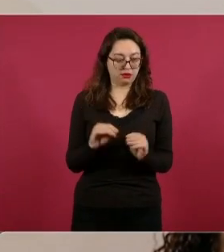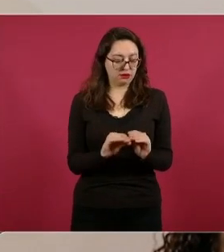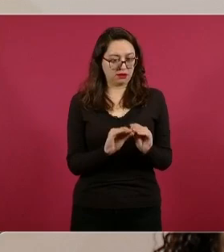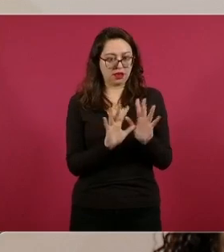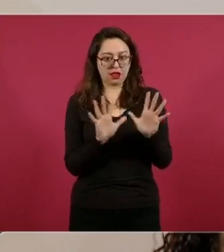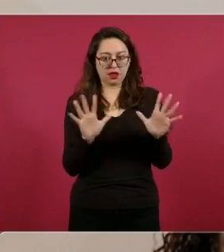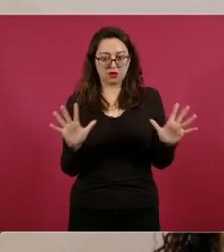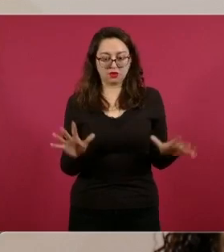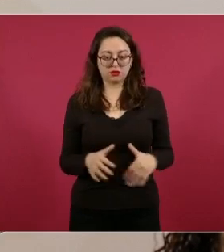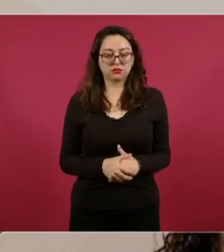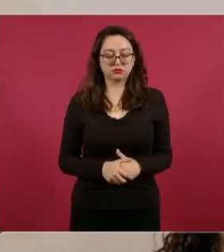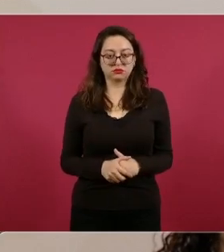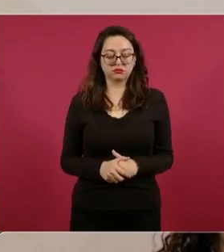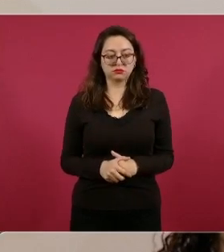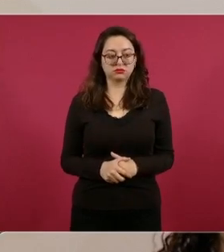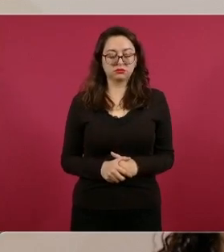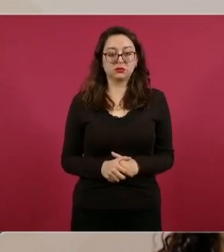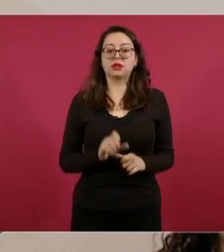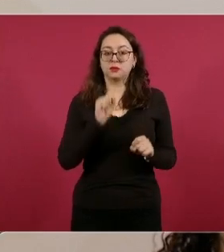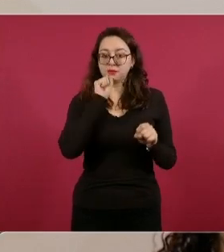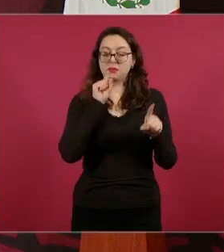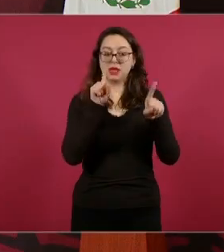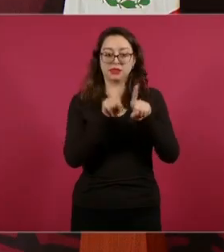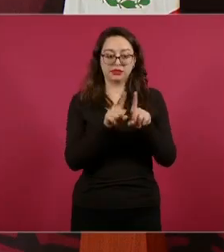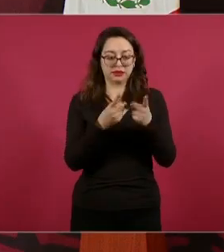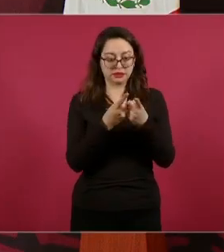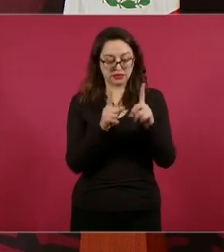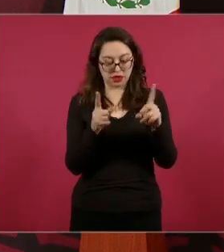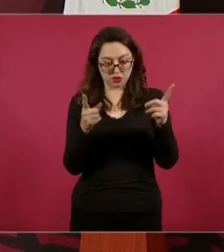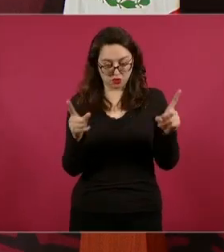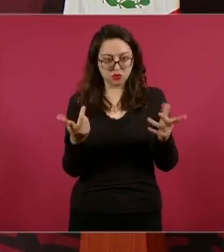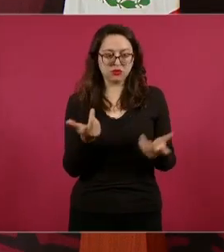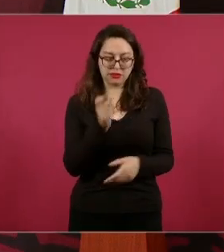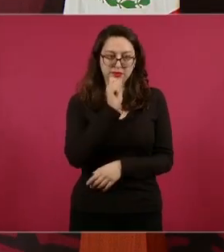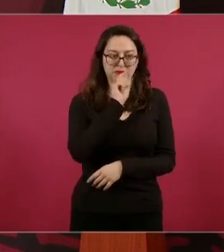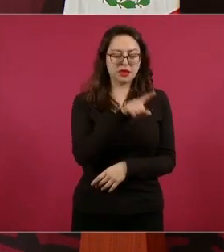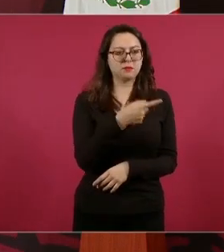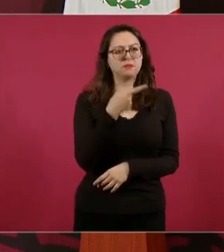y para el desarrollo. Pero ¿por qué mejor